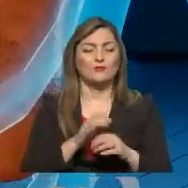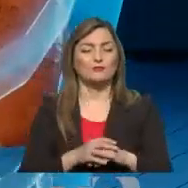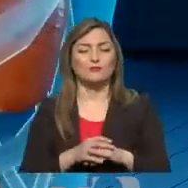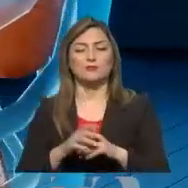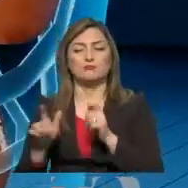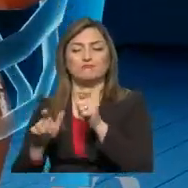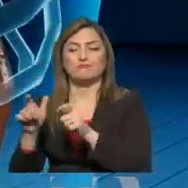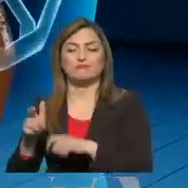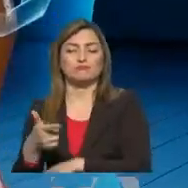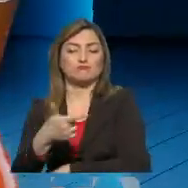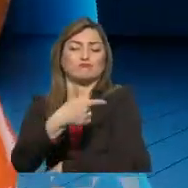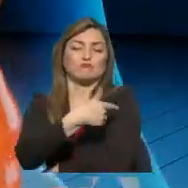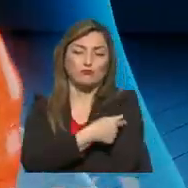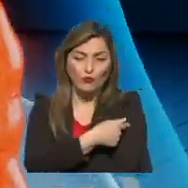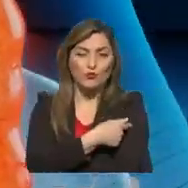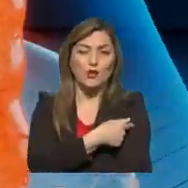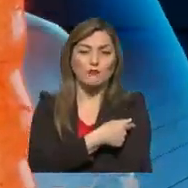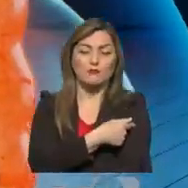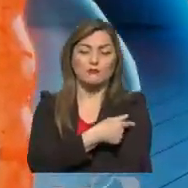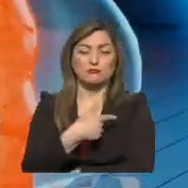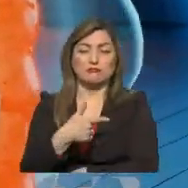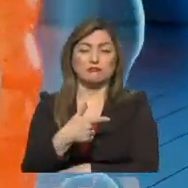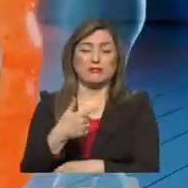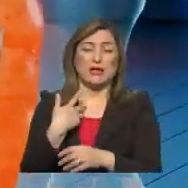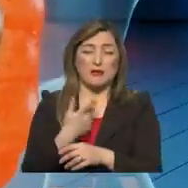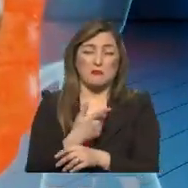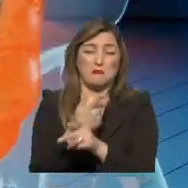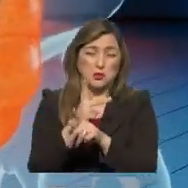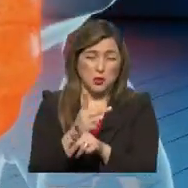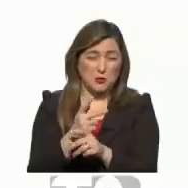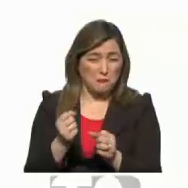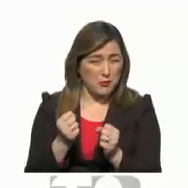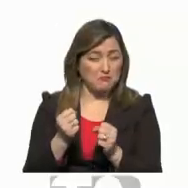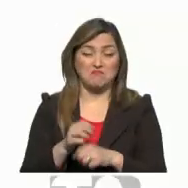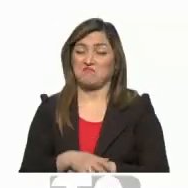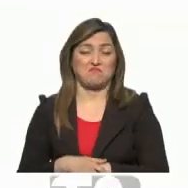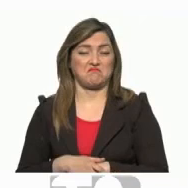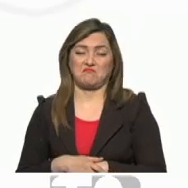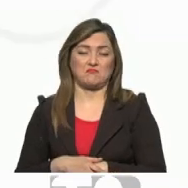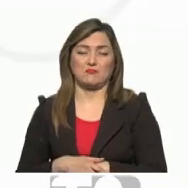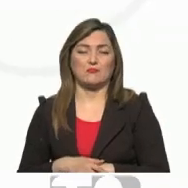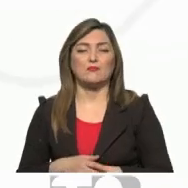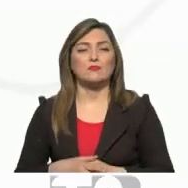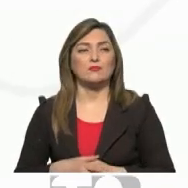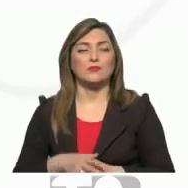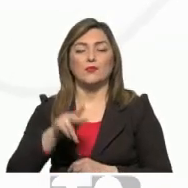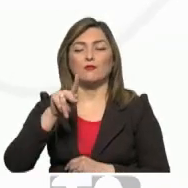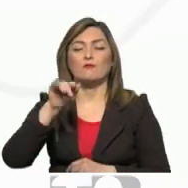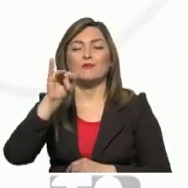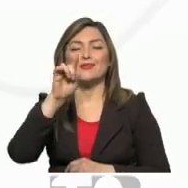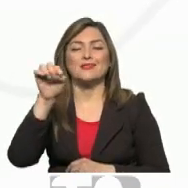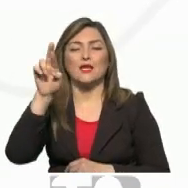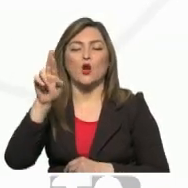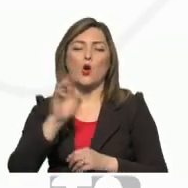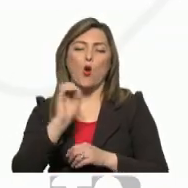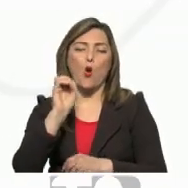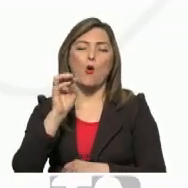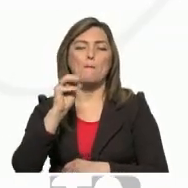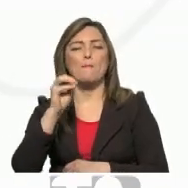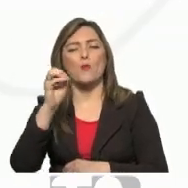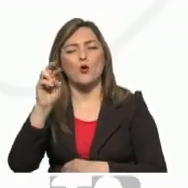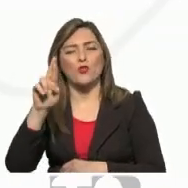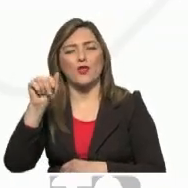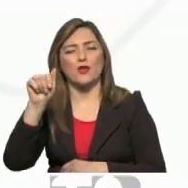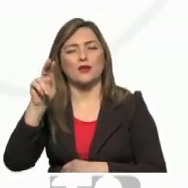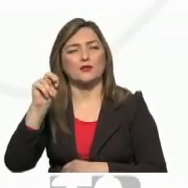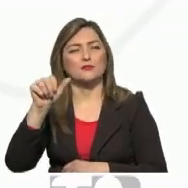este medicamento en respuesta a la famosa vacuna de ARN mensajero o llamada también de Pfizer o de Moderna. En un pequeño estudio,